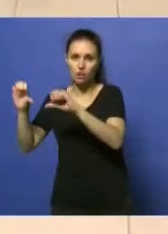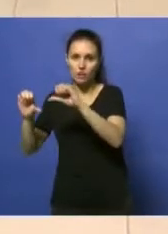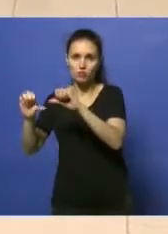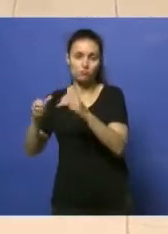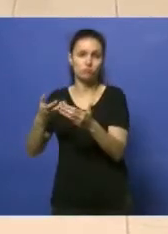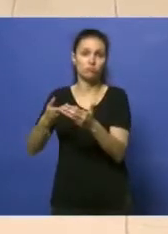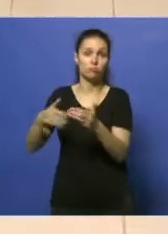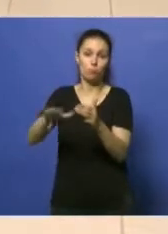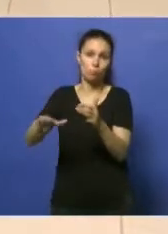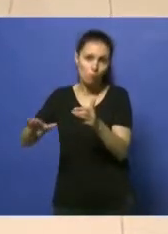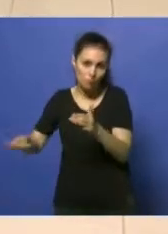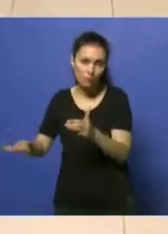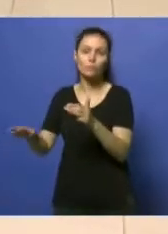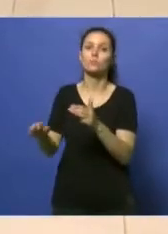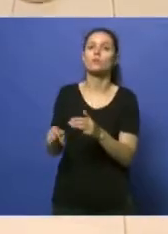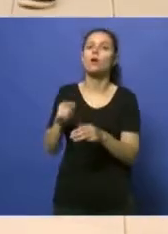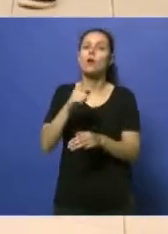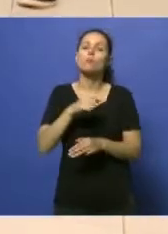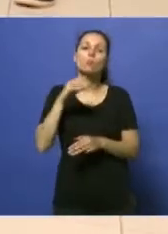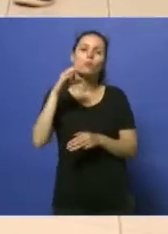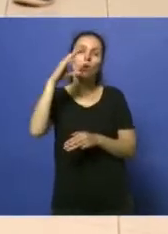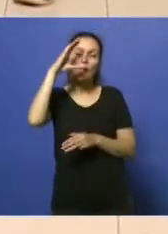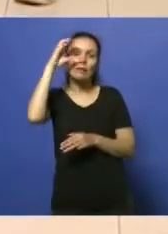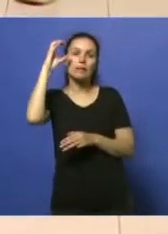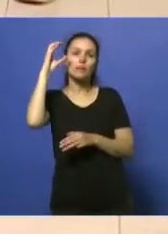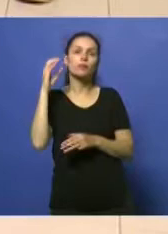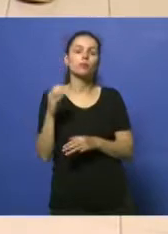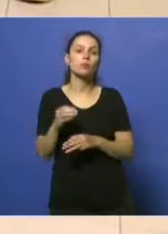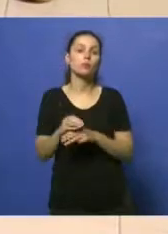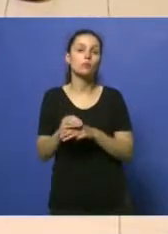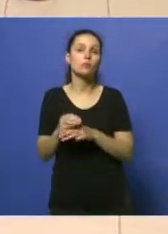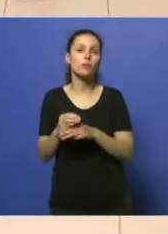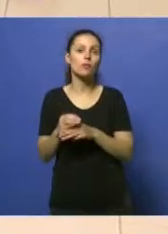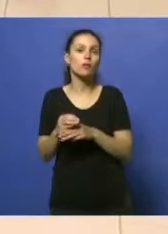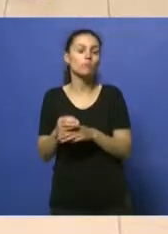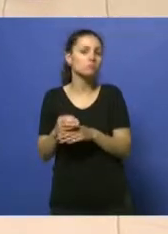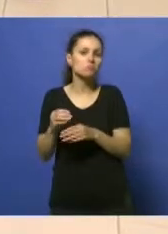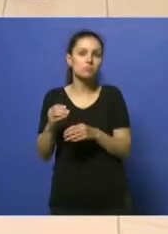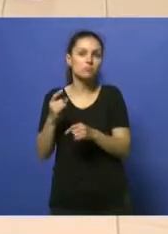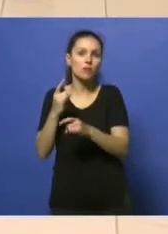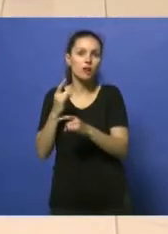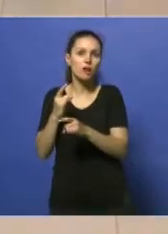si vos recordás notas anteriores, es prácticamente las mismas áreas las que necesitamos gente.